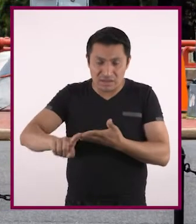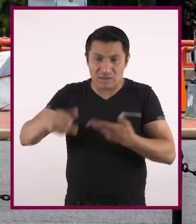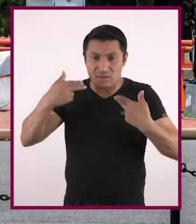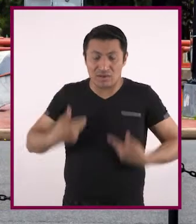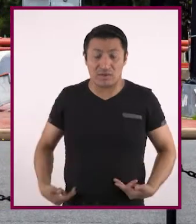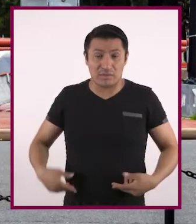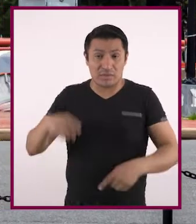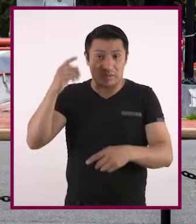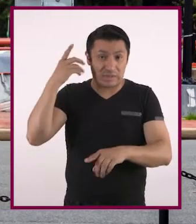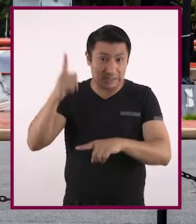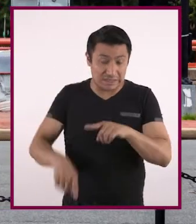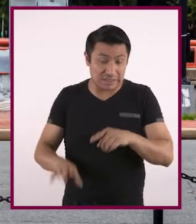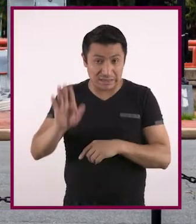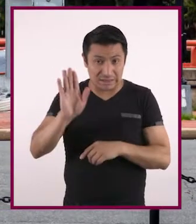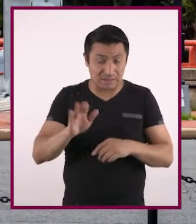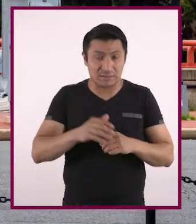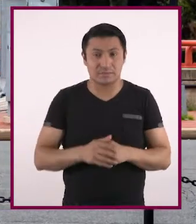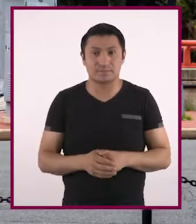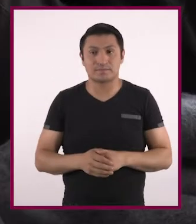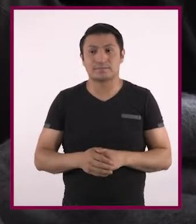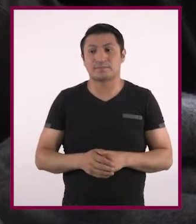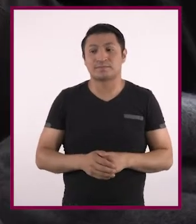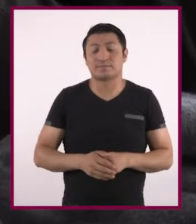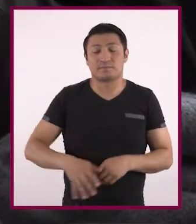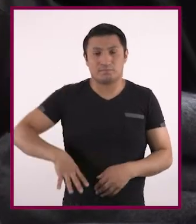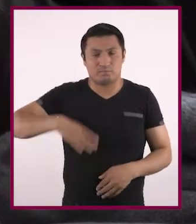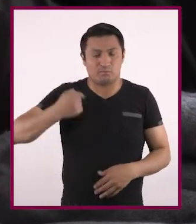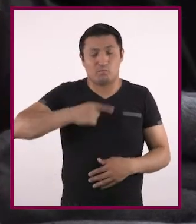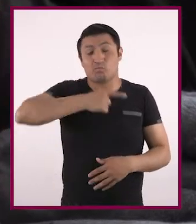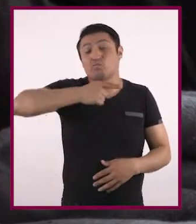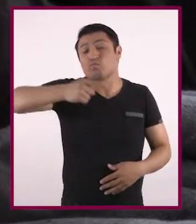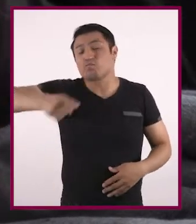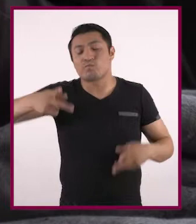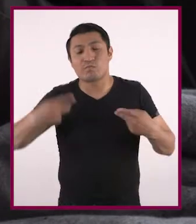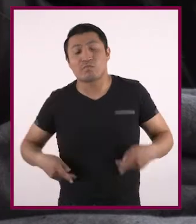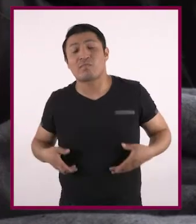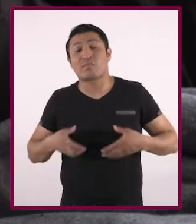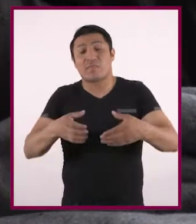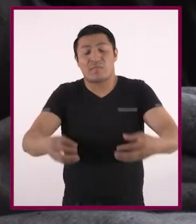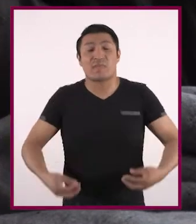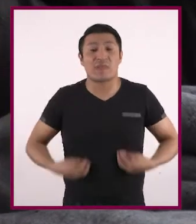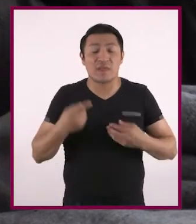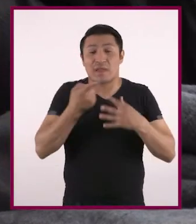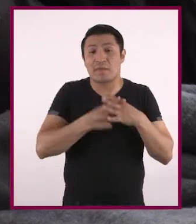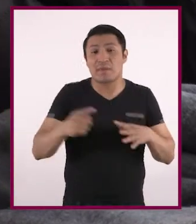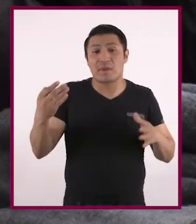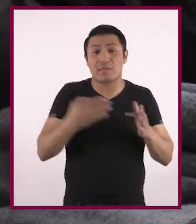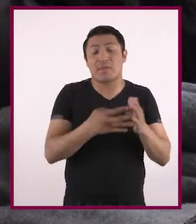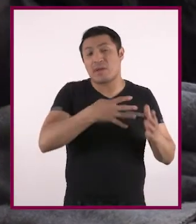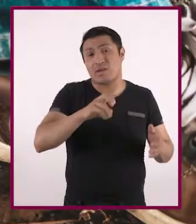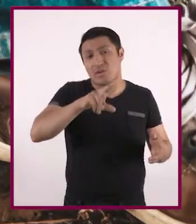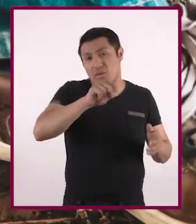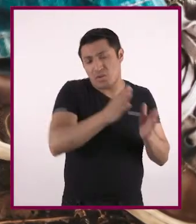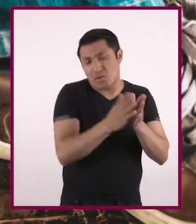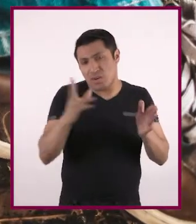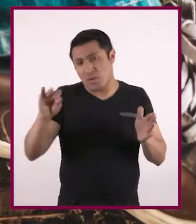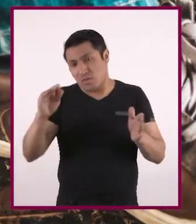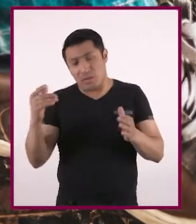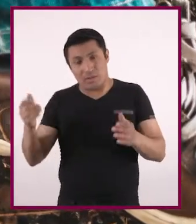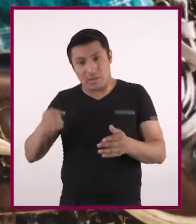y el esfuerzo para visibilizar a las personas en situación de calle inició en los años 80 y 90 del siglo XX.